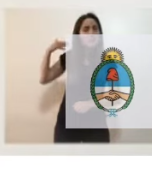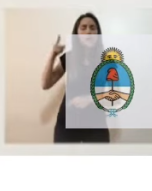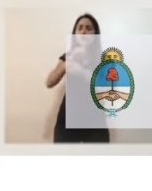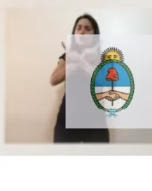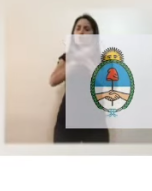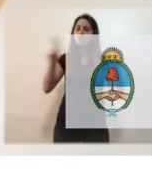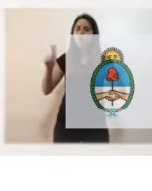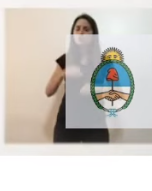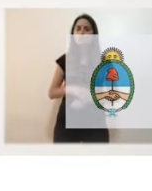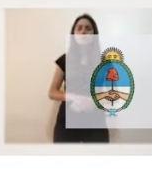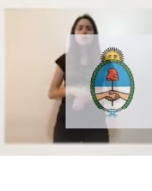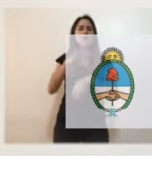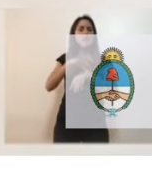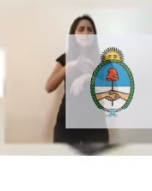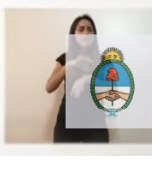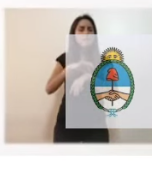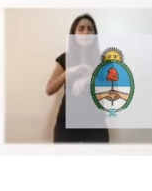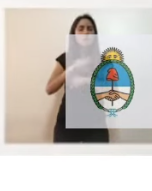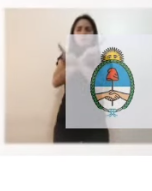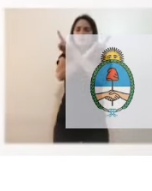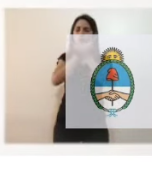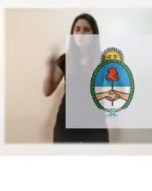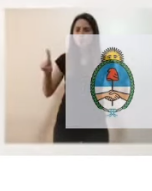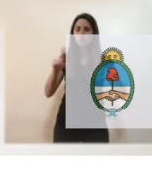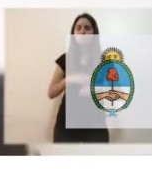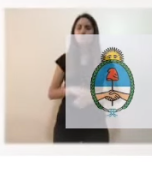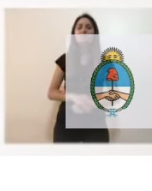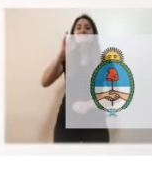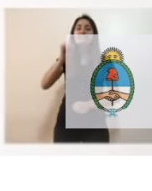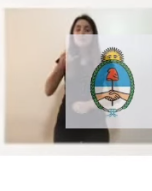Ni retrasado, ni enfermo.